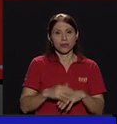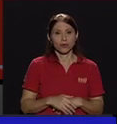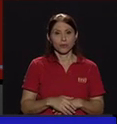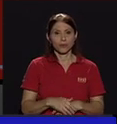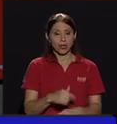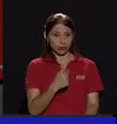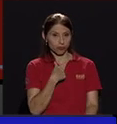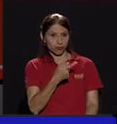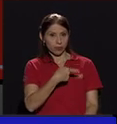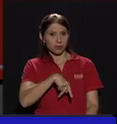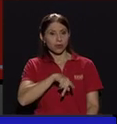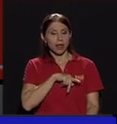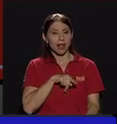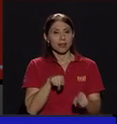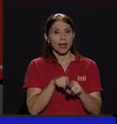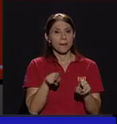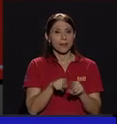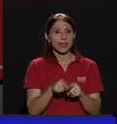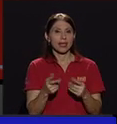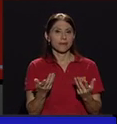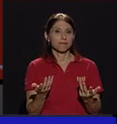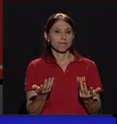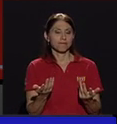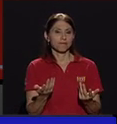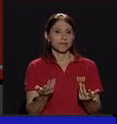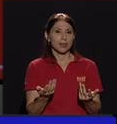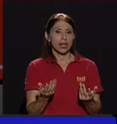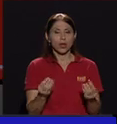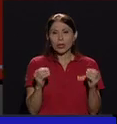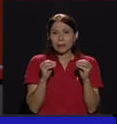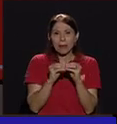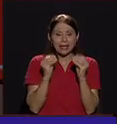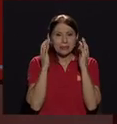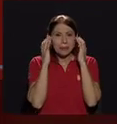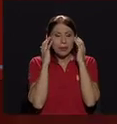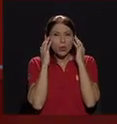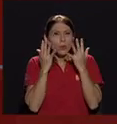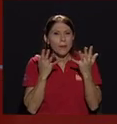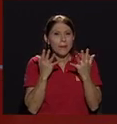mayor. A mí en lo personal también, las que más me